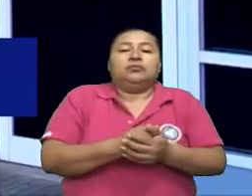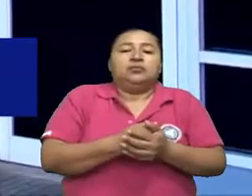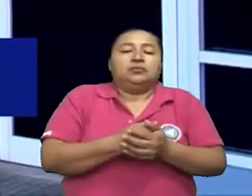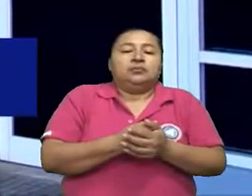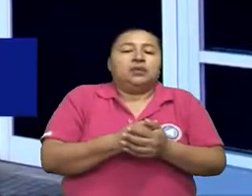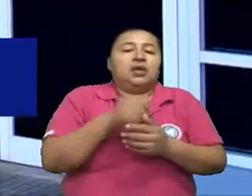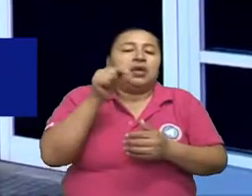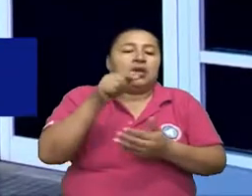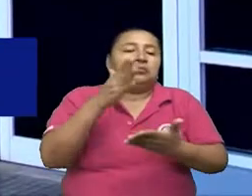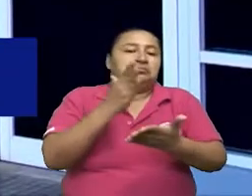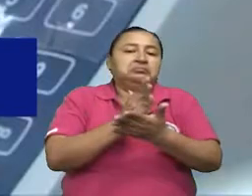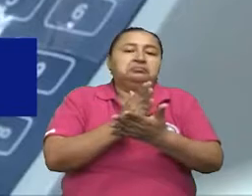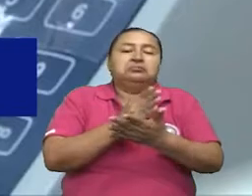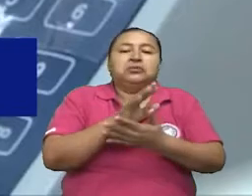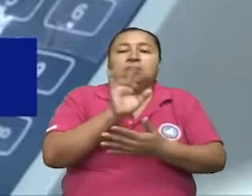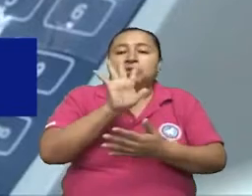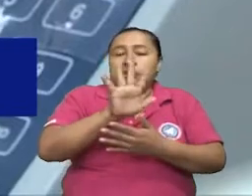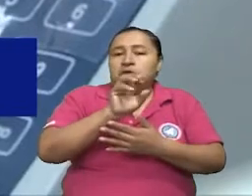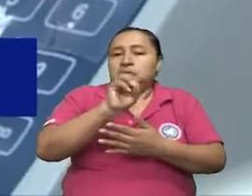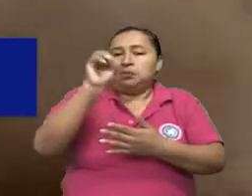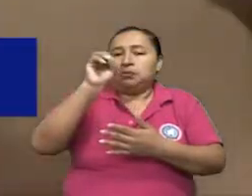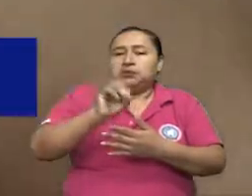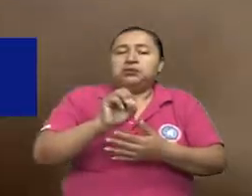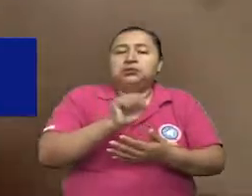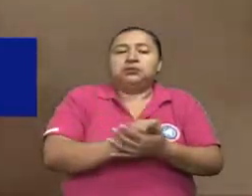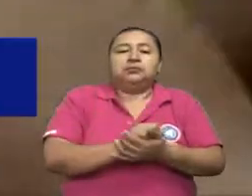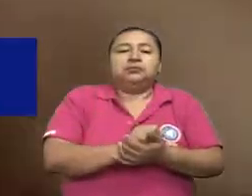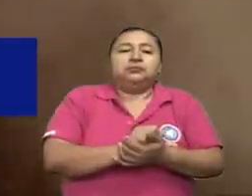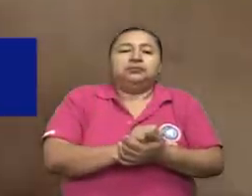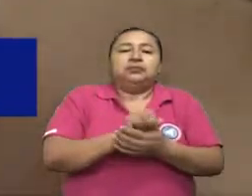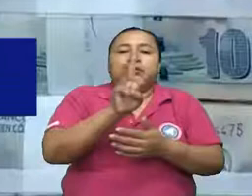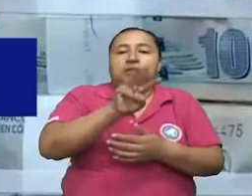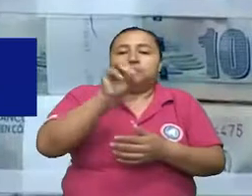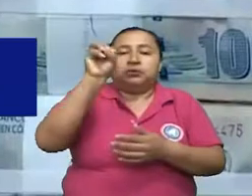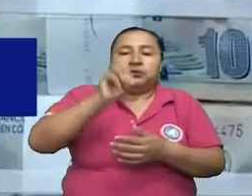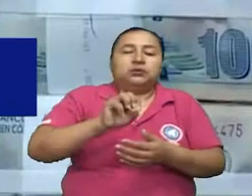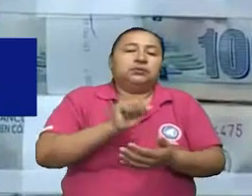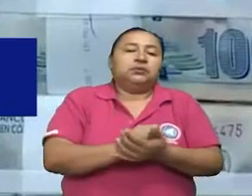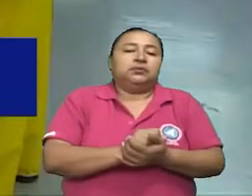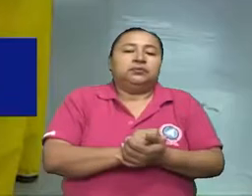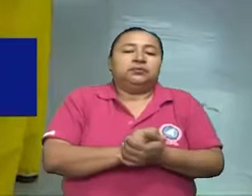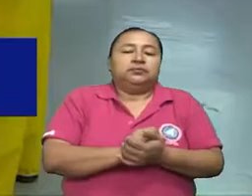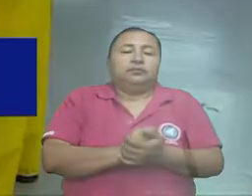respecto al dólar de los Estados Unidos de América en 3%.